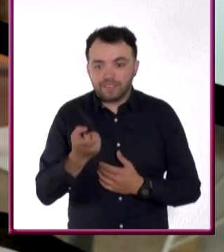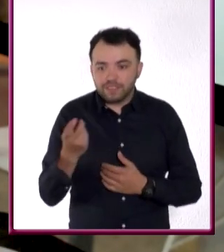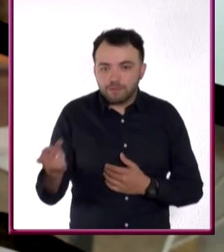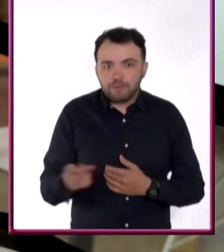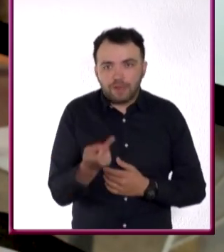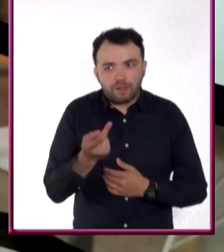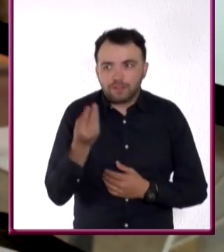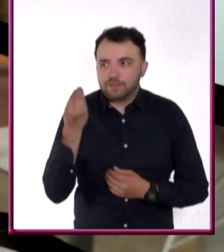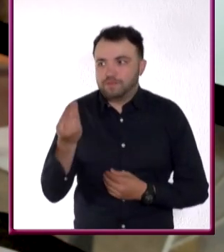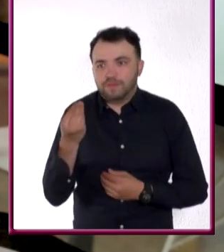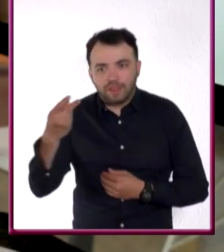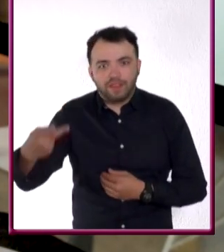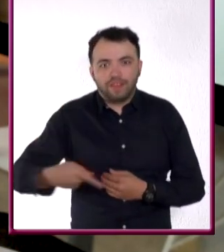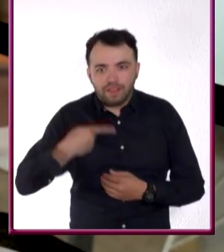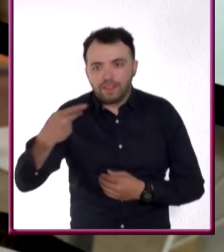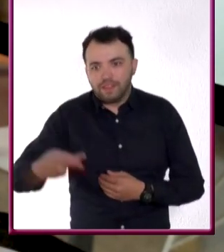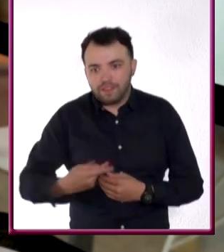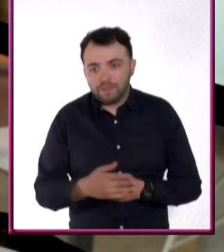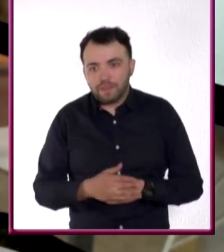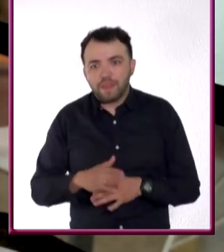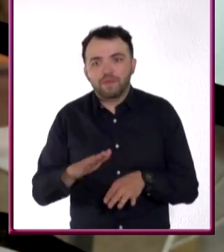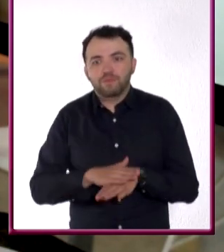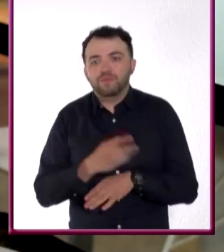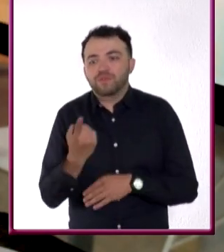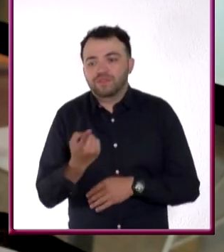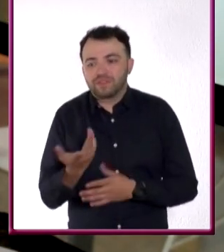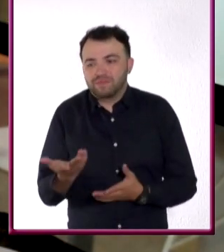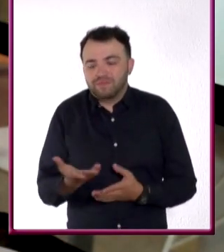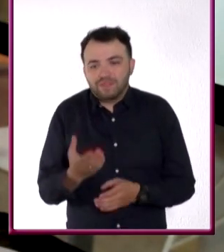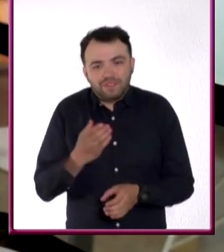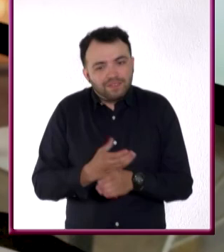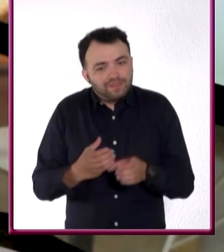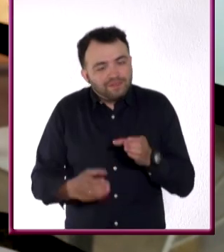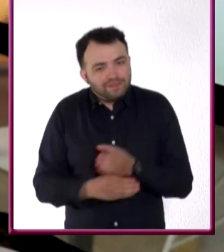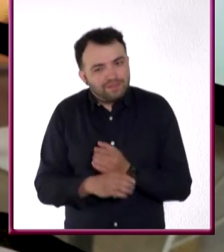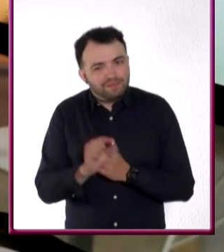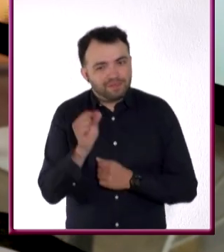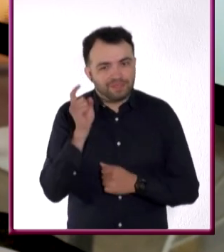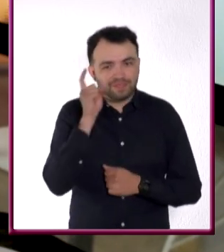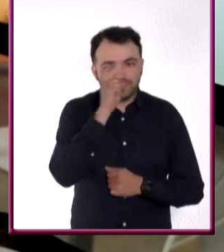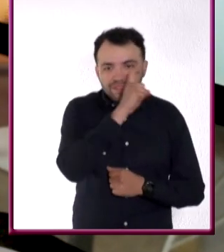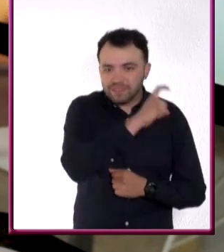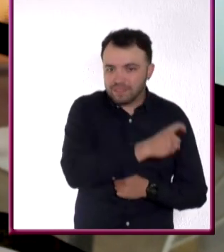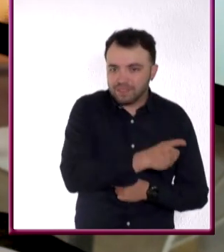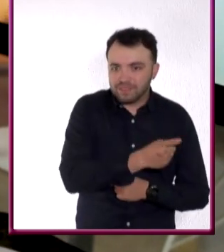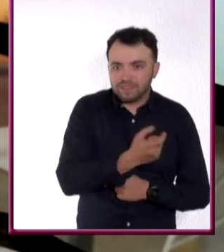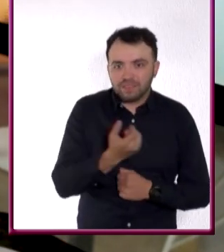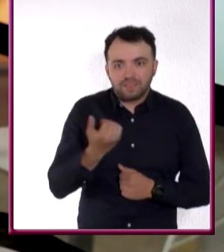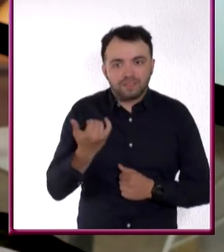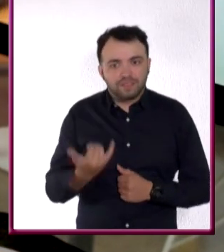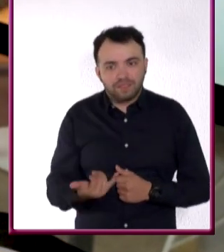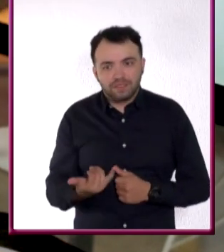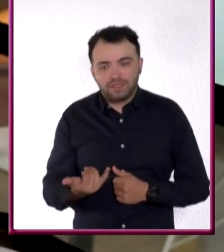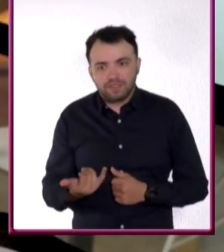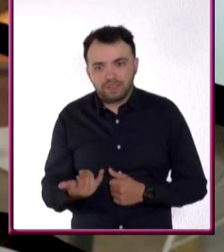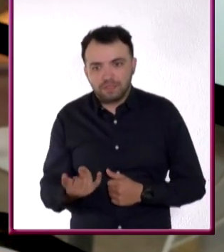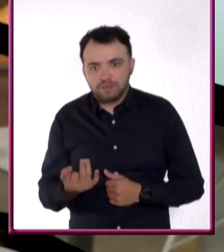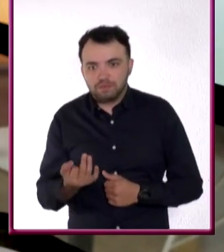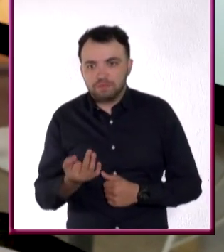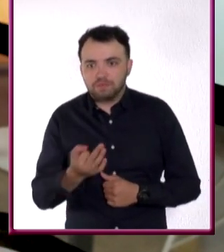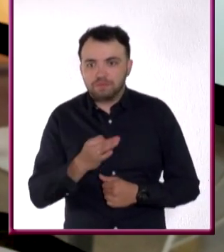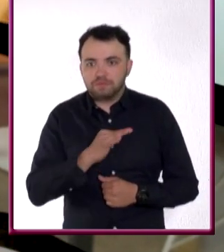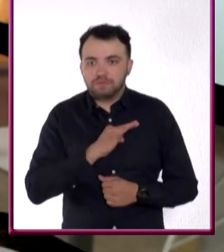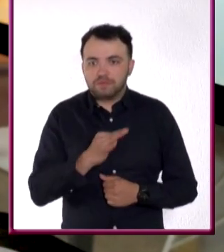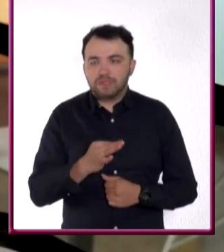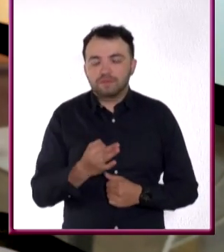millones, porque son cosas muy complejas. Y puede haber,